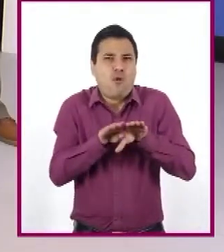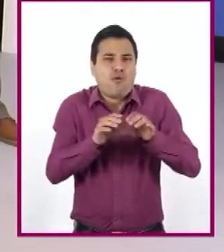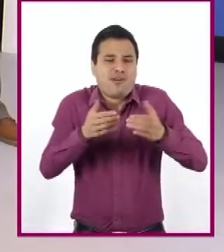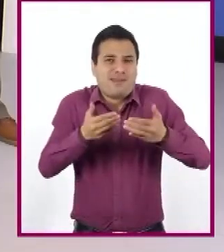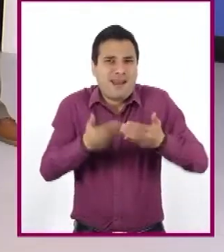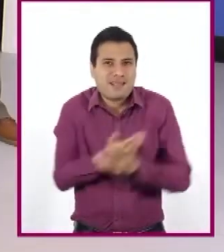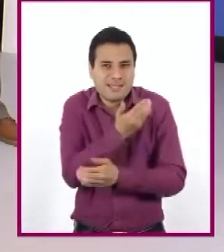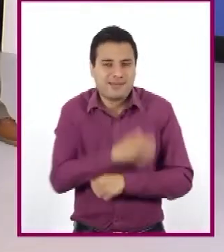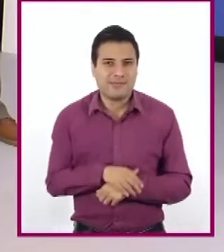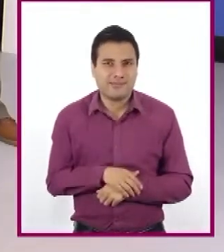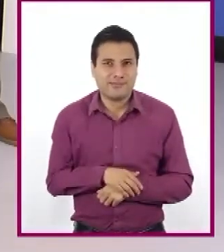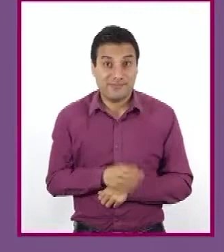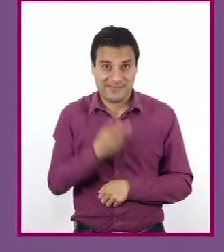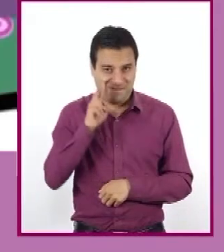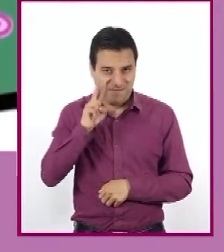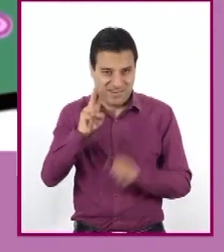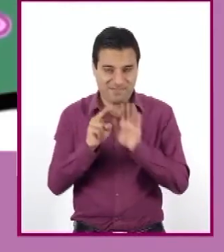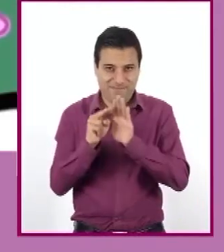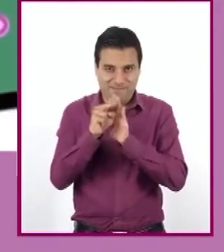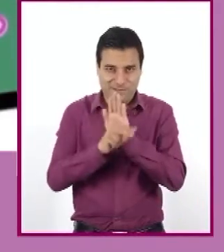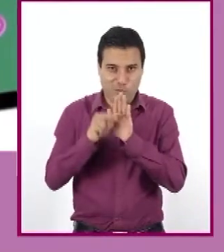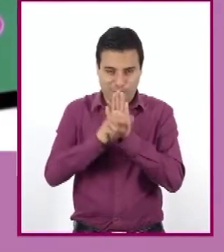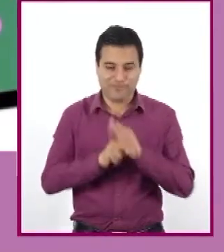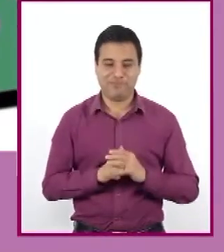ello, observemos el siguiente video.